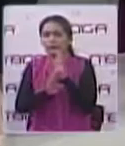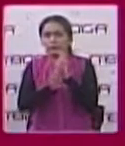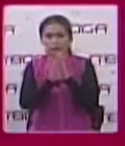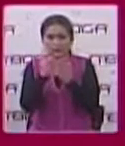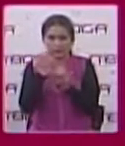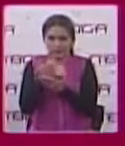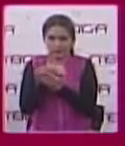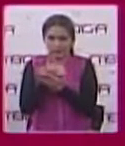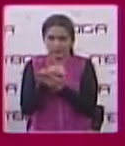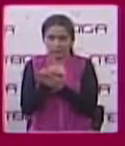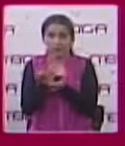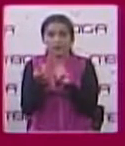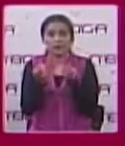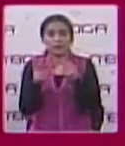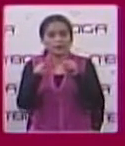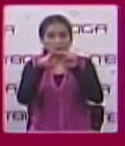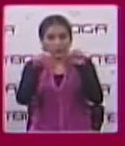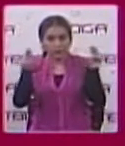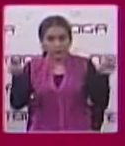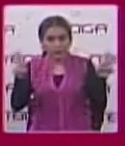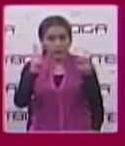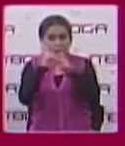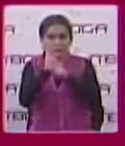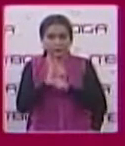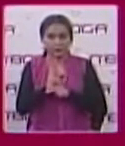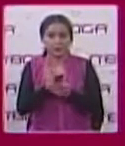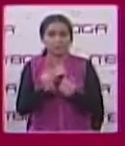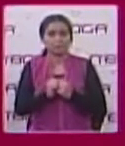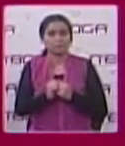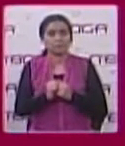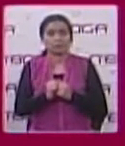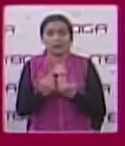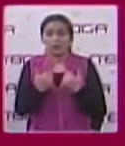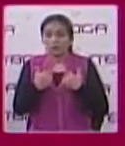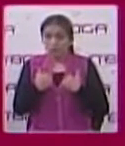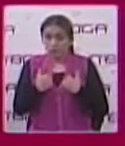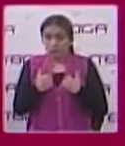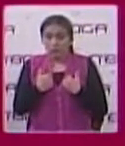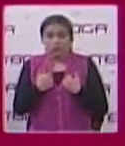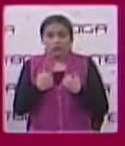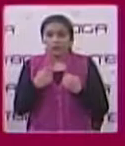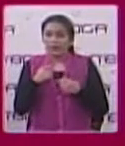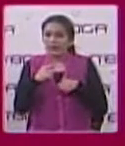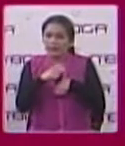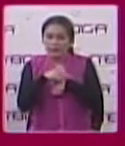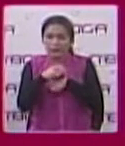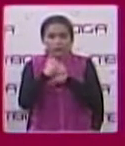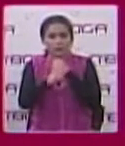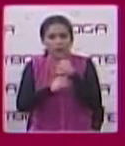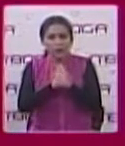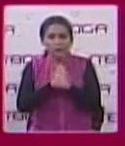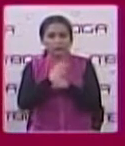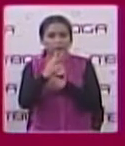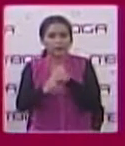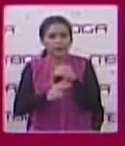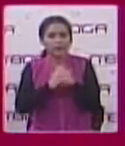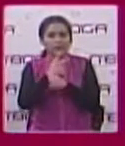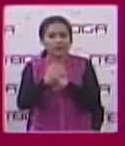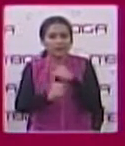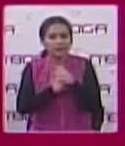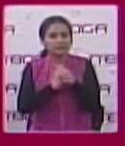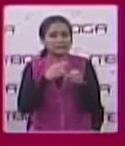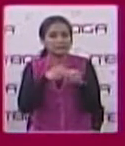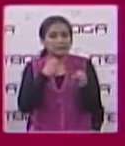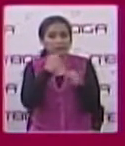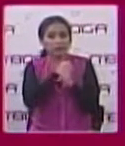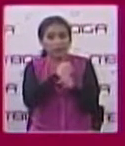actor que realmente está contribuyendo. Te puedo decir que trabajar cada año en Coca-Cola ha sido un reto y satisfactorio